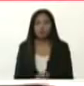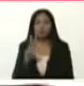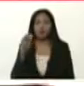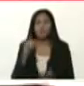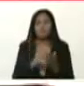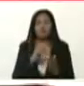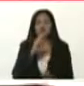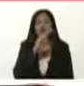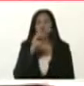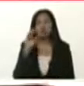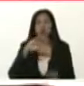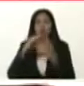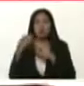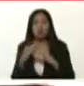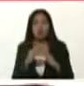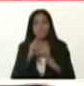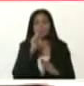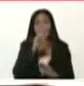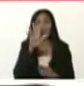comunas, mira, hay